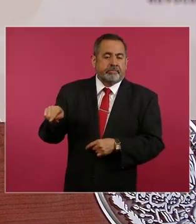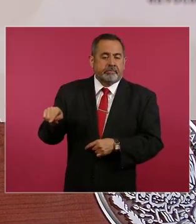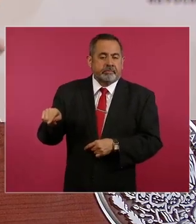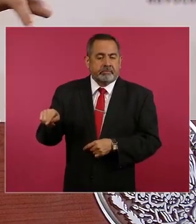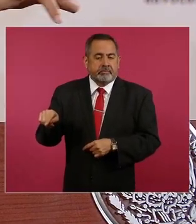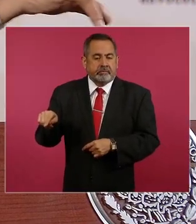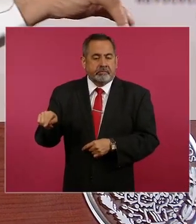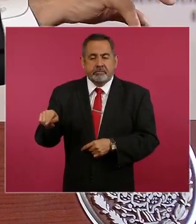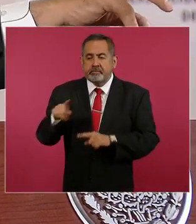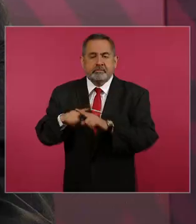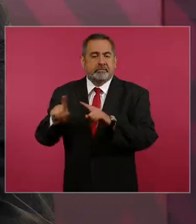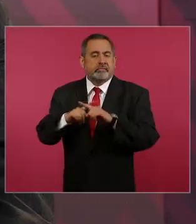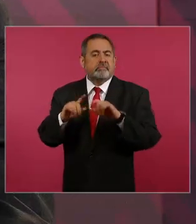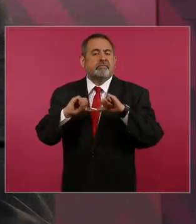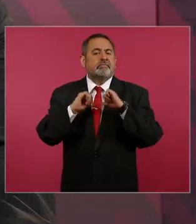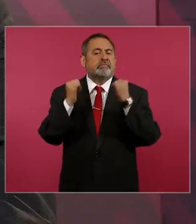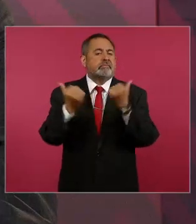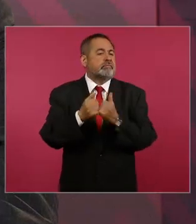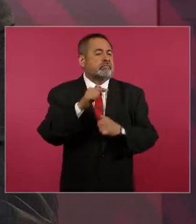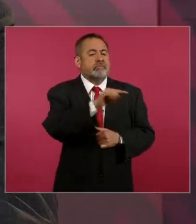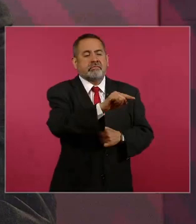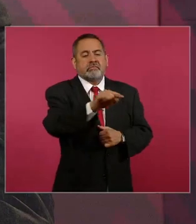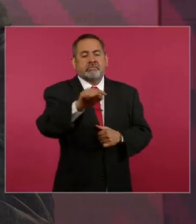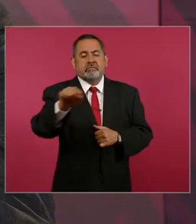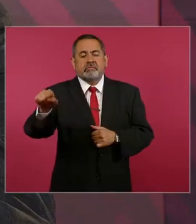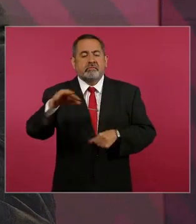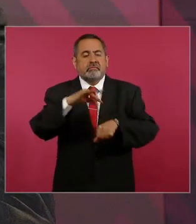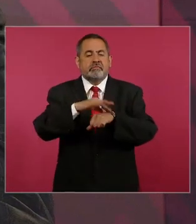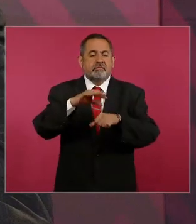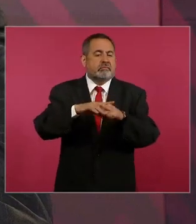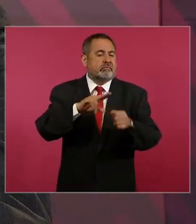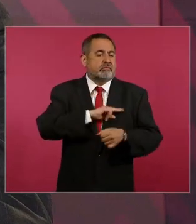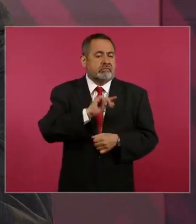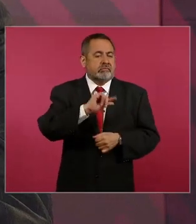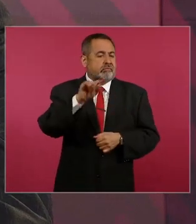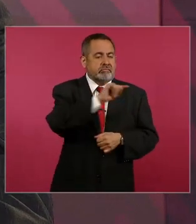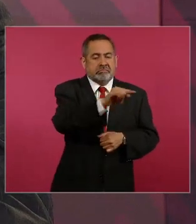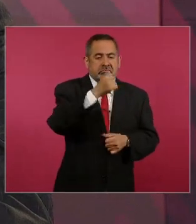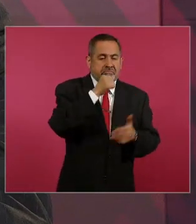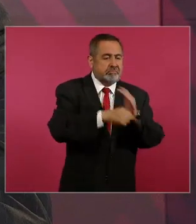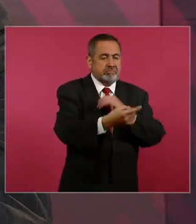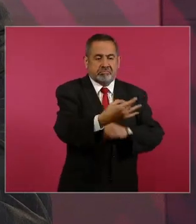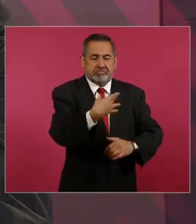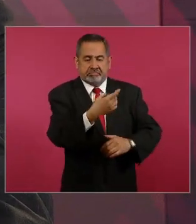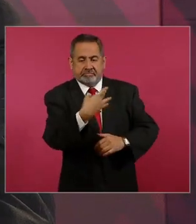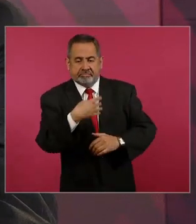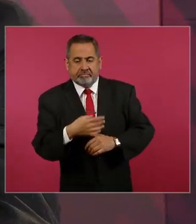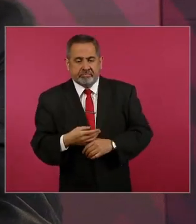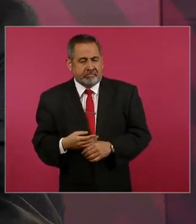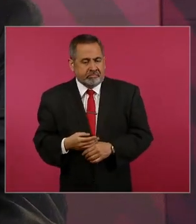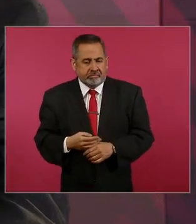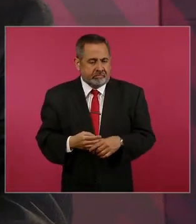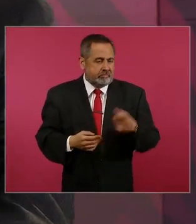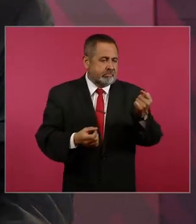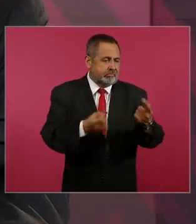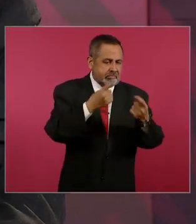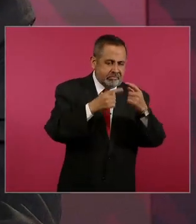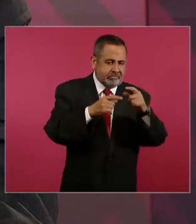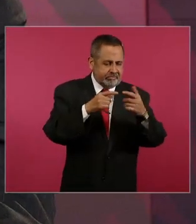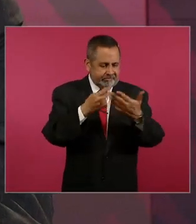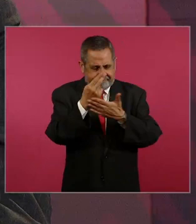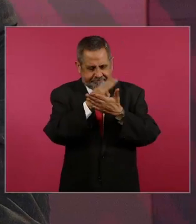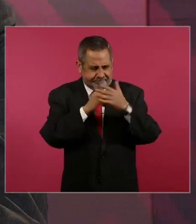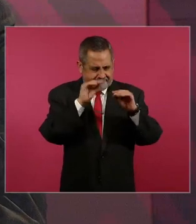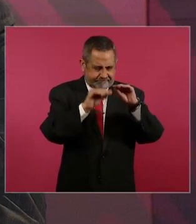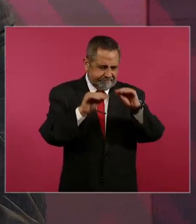todas las organizaciones de médicos especialistas unas reales otros membretes